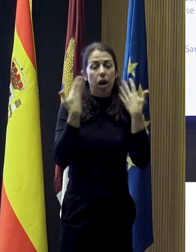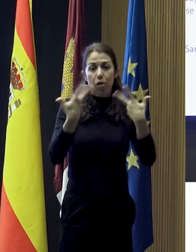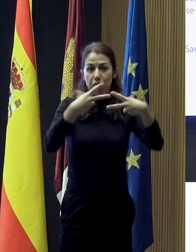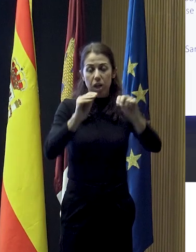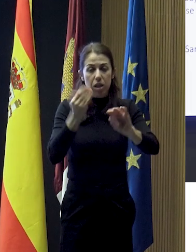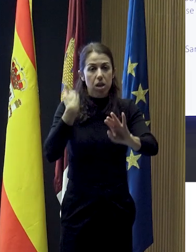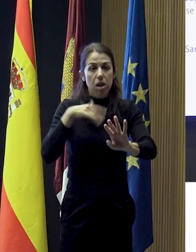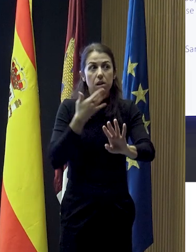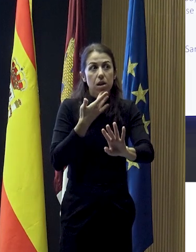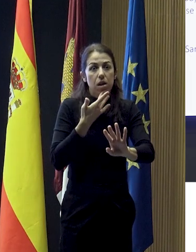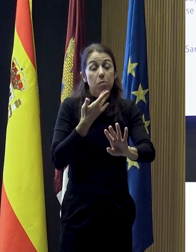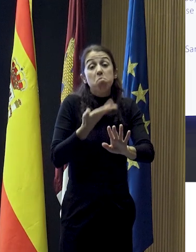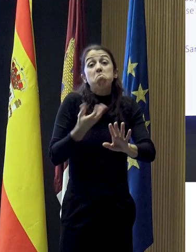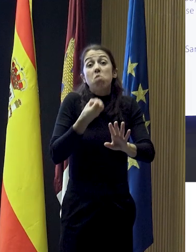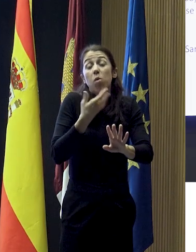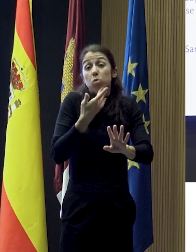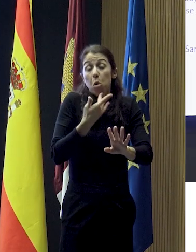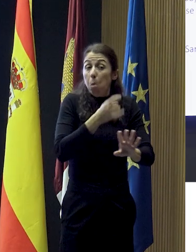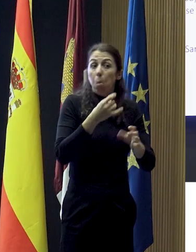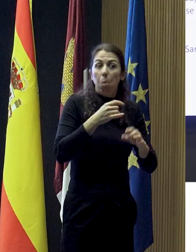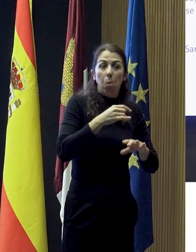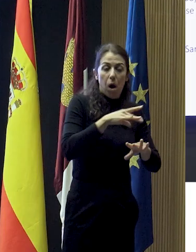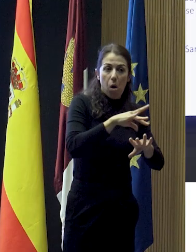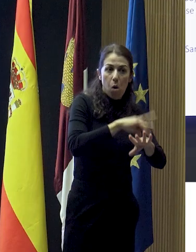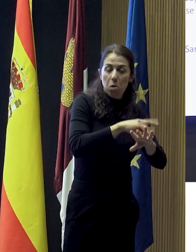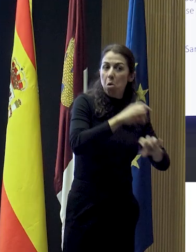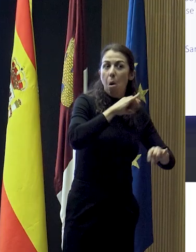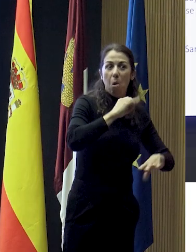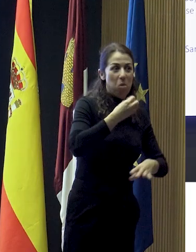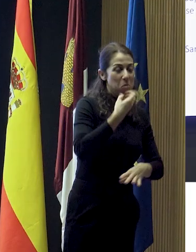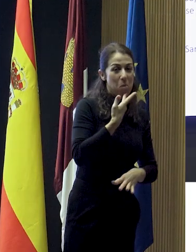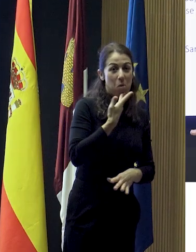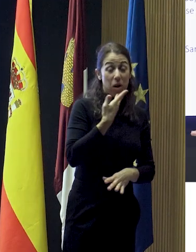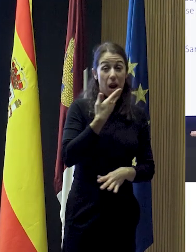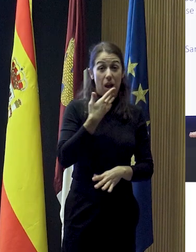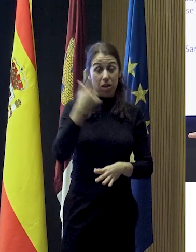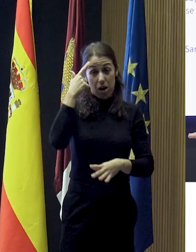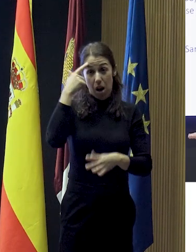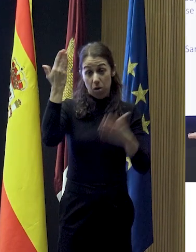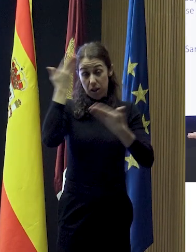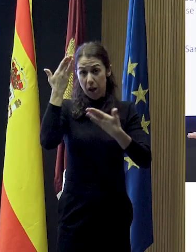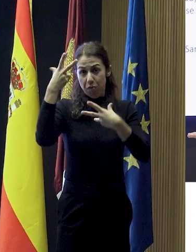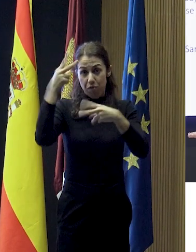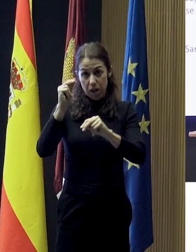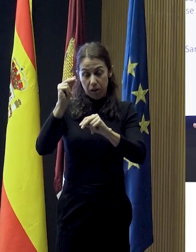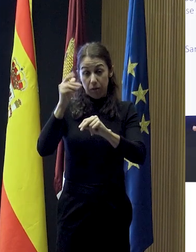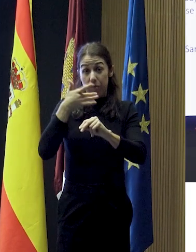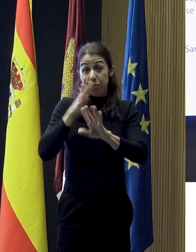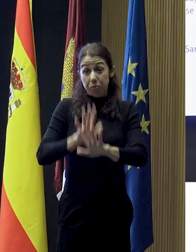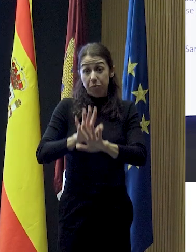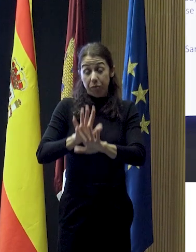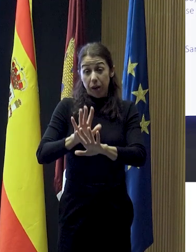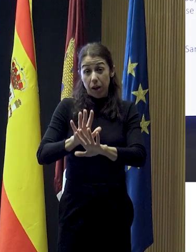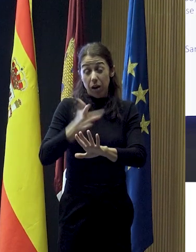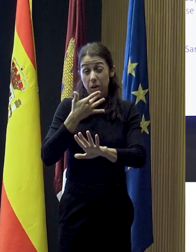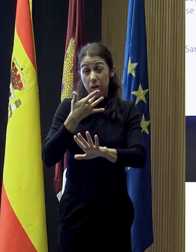epilépticos y bueno, pues estuvieron muy contentos porque la operación fue un éxito y los ataques epilépticos pararon. Pero